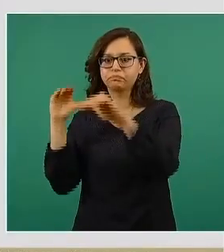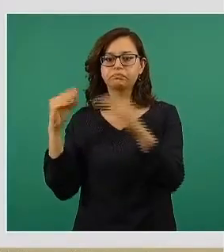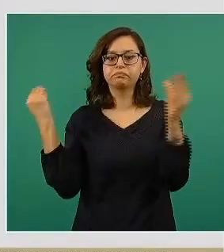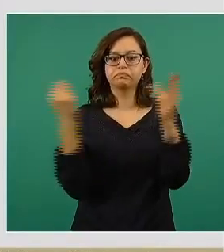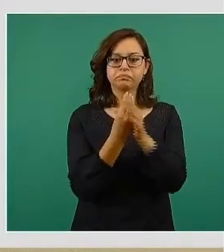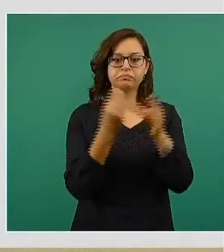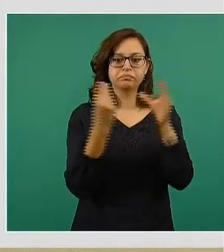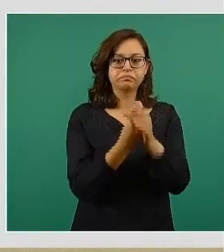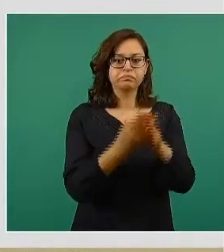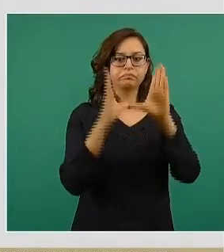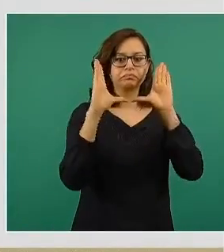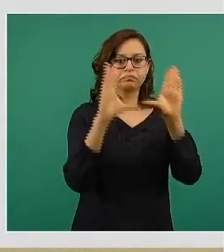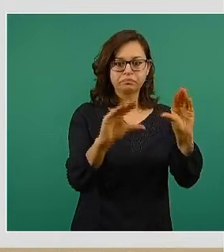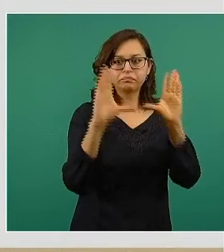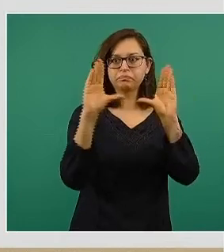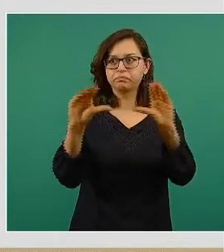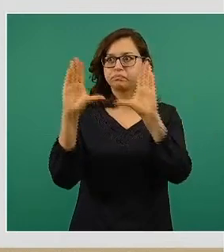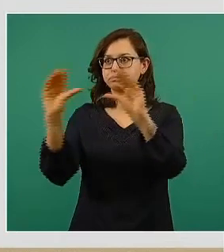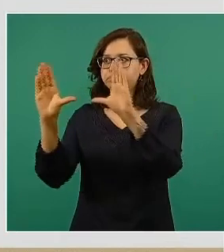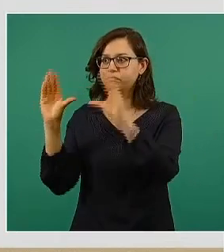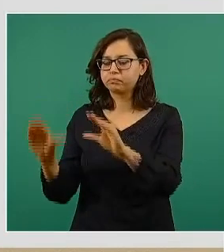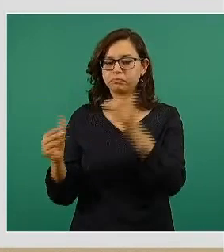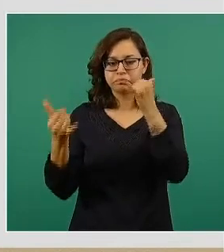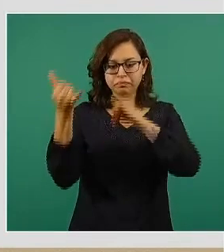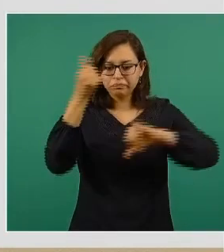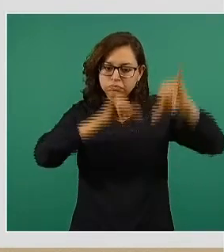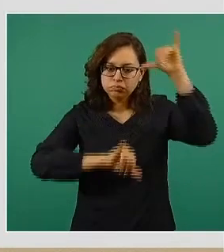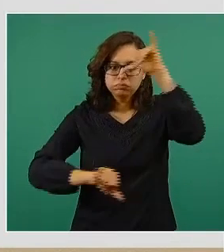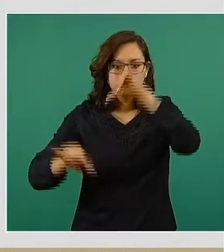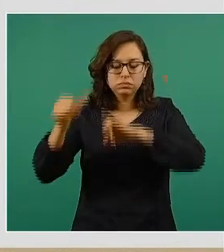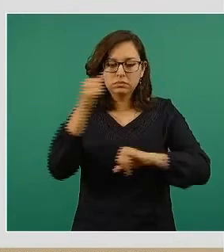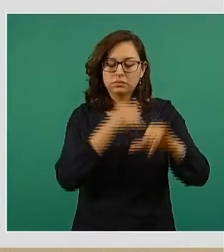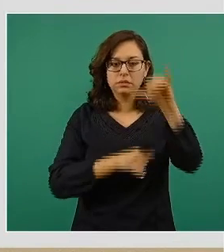casos a toda la red nacional de laboratorios de salud